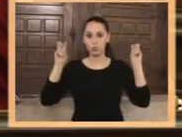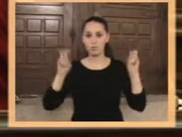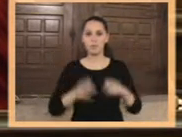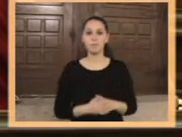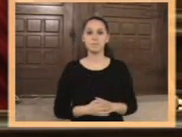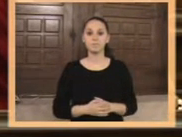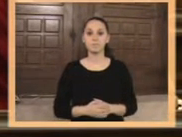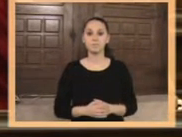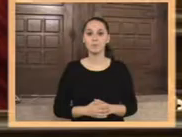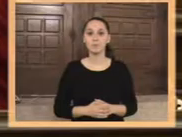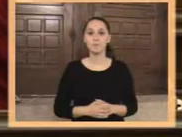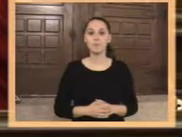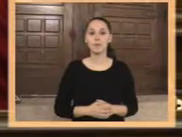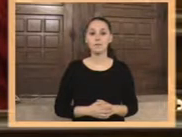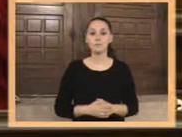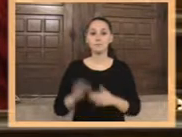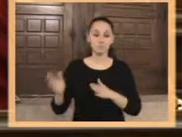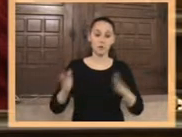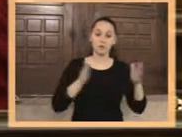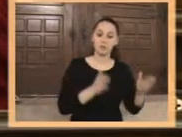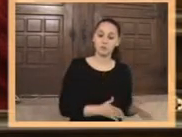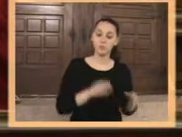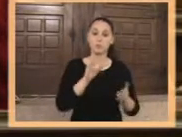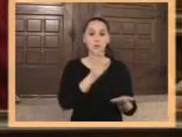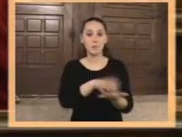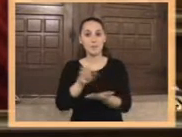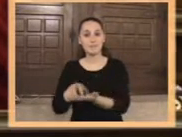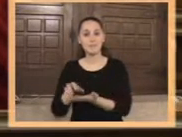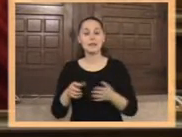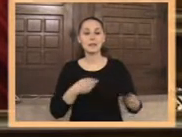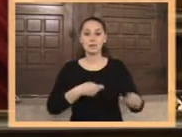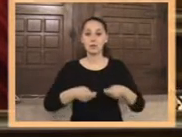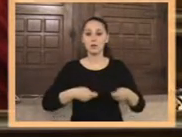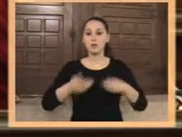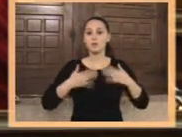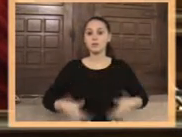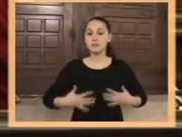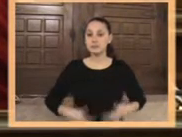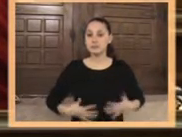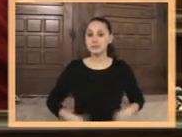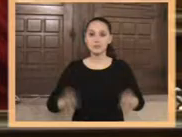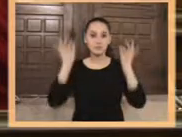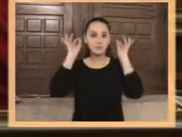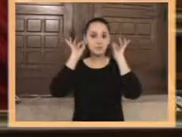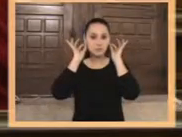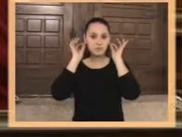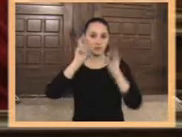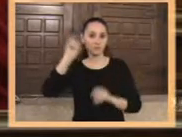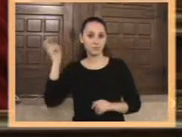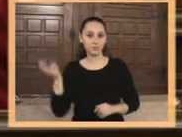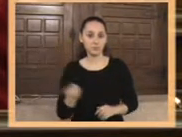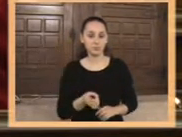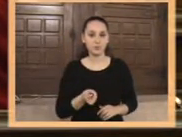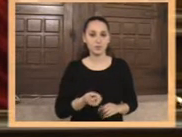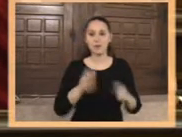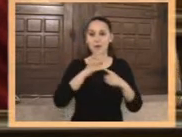otra parte tenemos el mercadillo textil de bisutería y complementos, que son los que se ubican en el